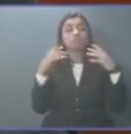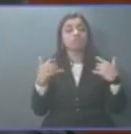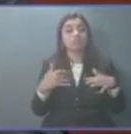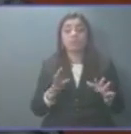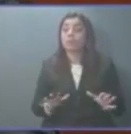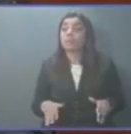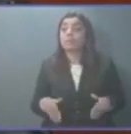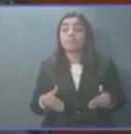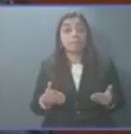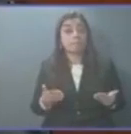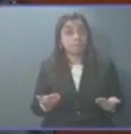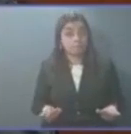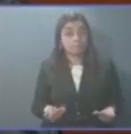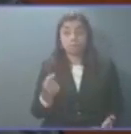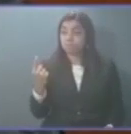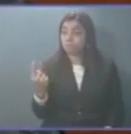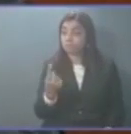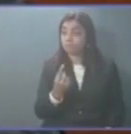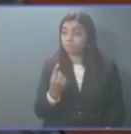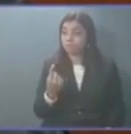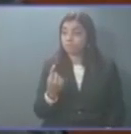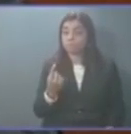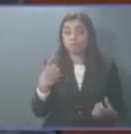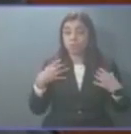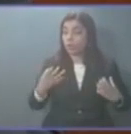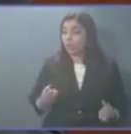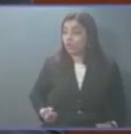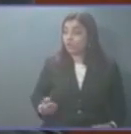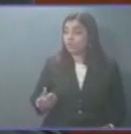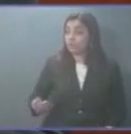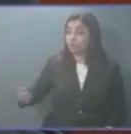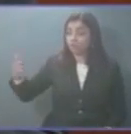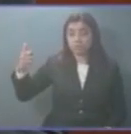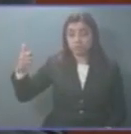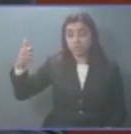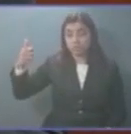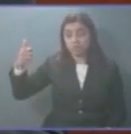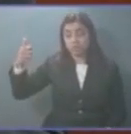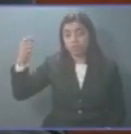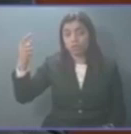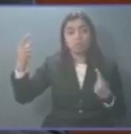porque decía alguien del partido de gobierno con el cual el presidente ganó la presidencia